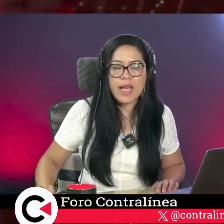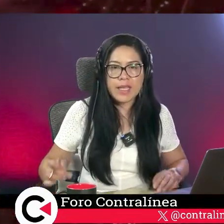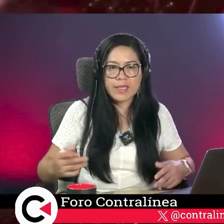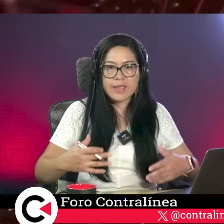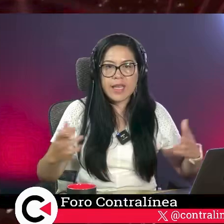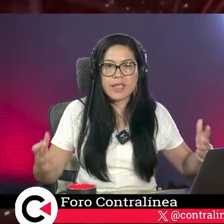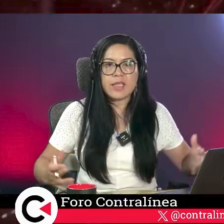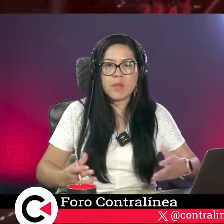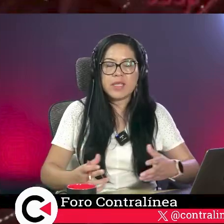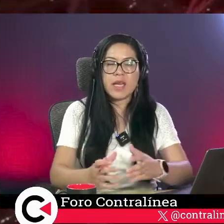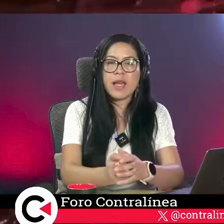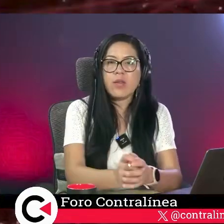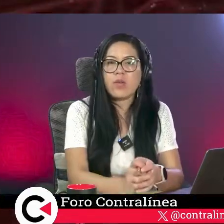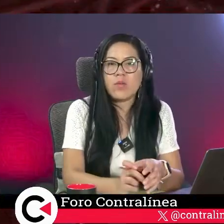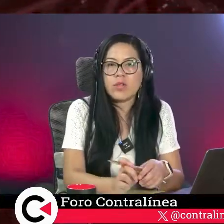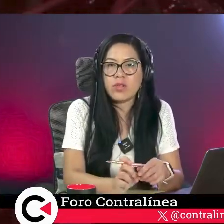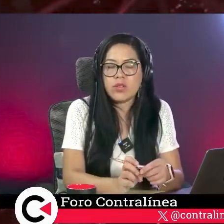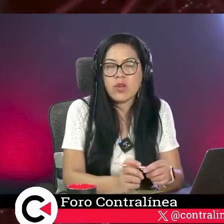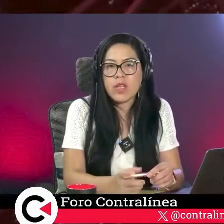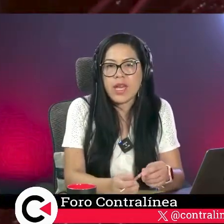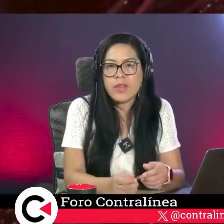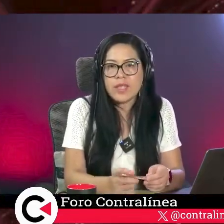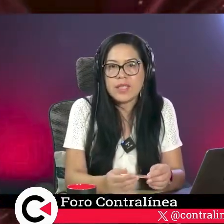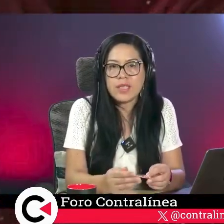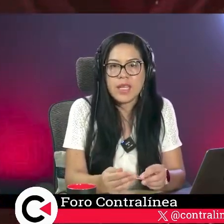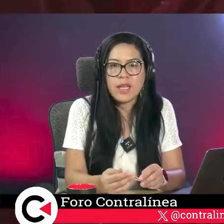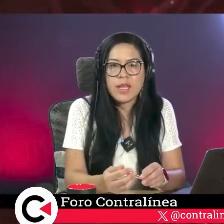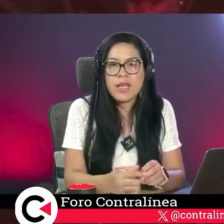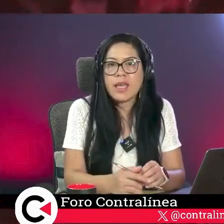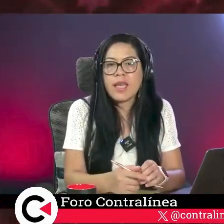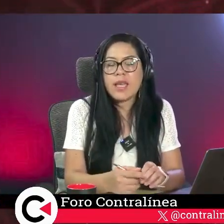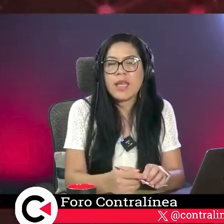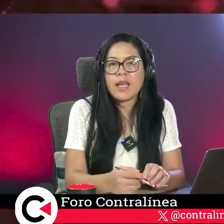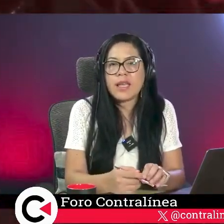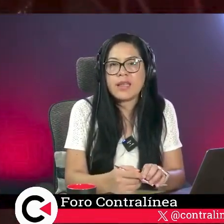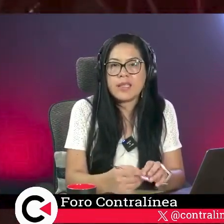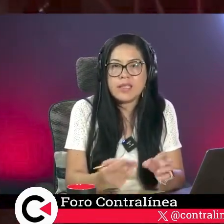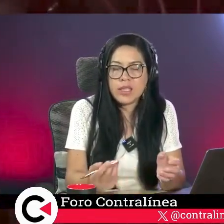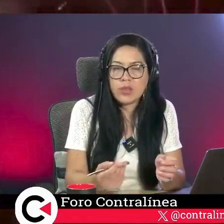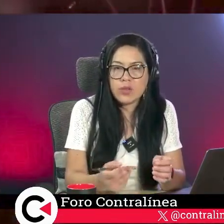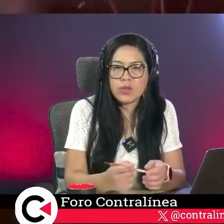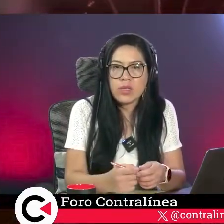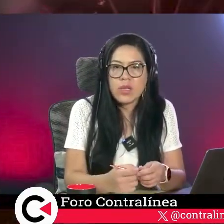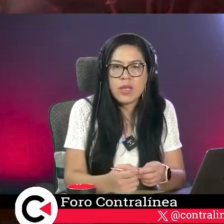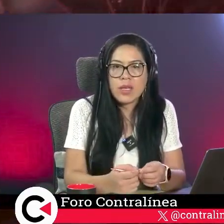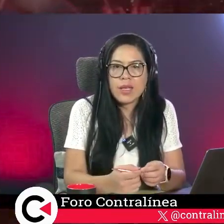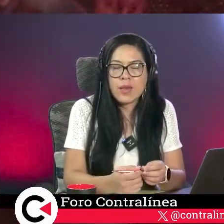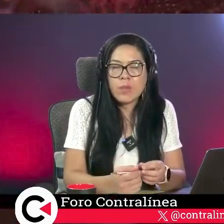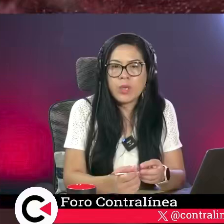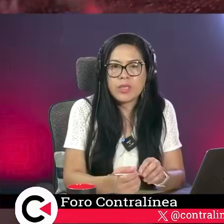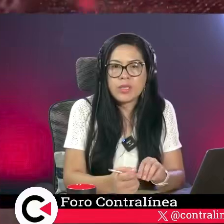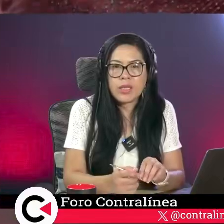ahora ya está desenmascarado como socio, y antes decían que eran distintos,